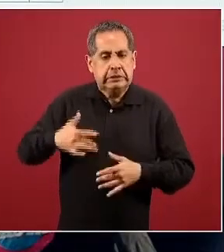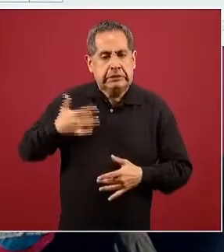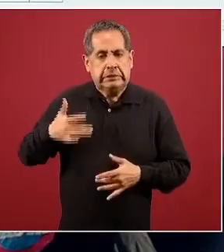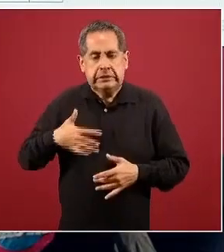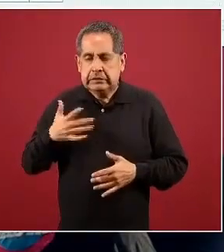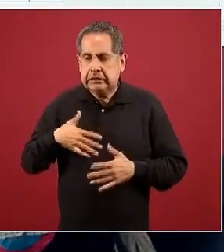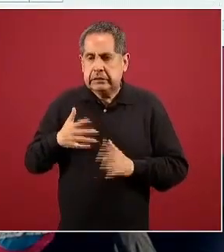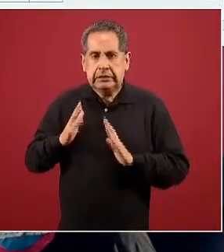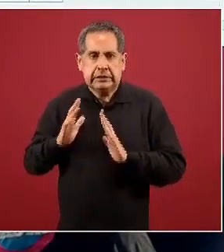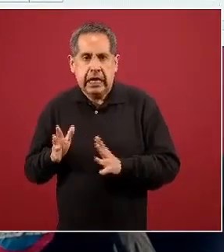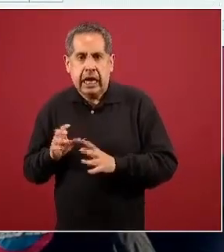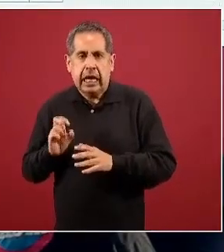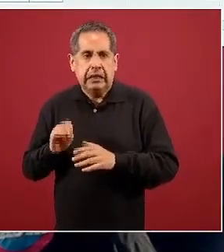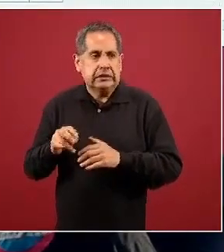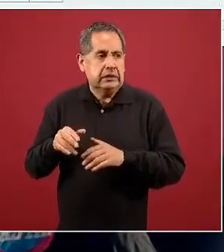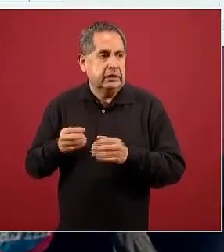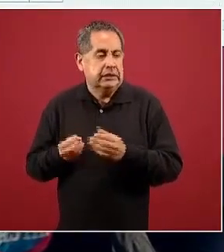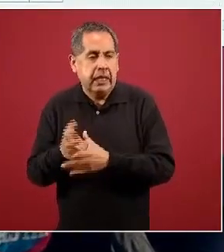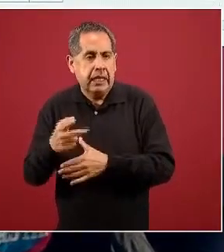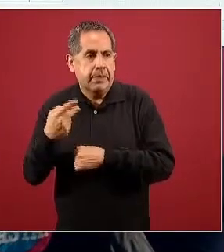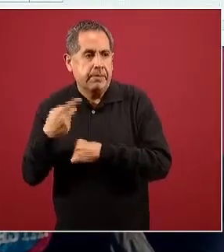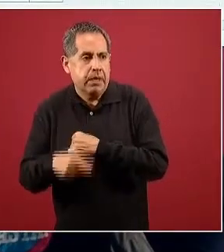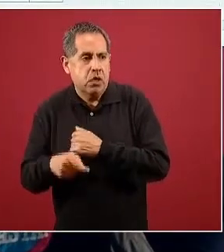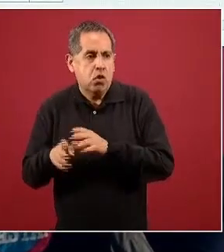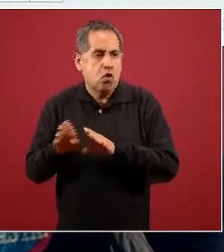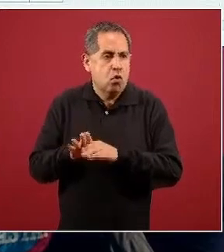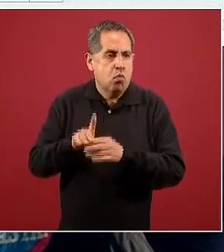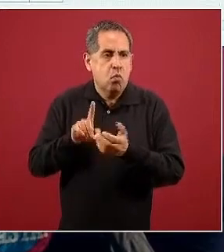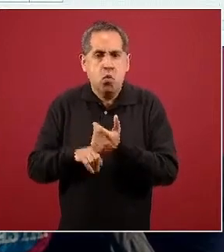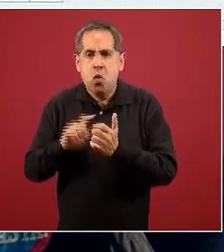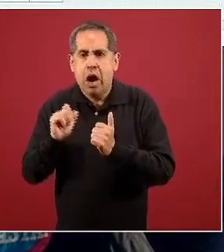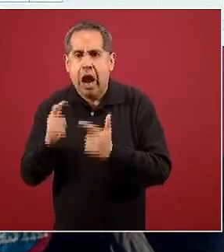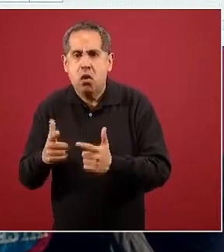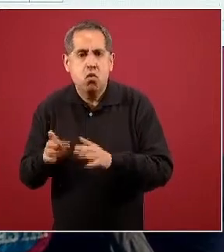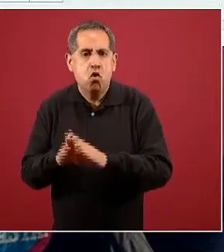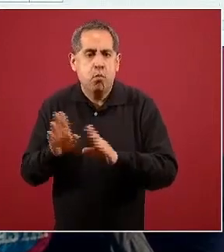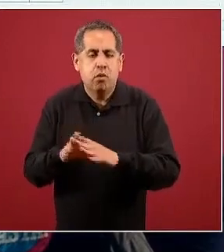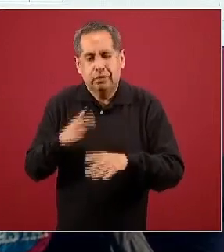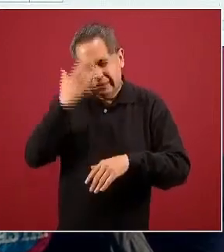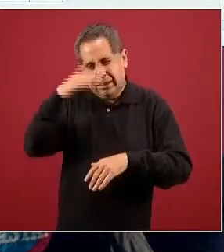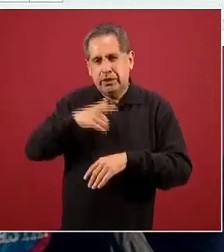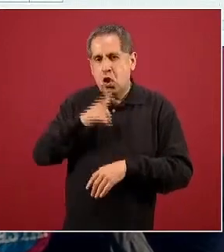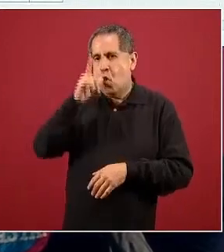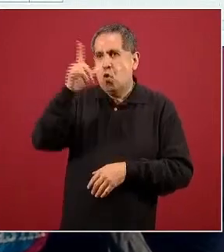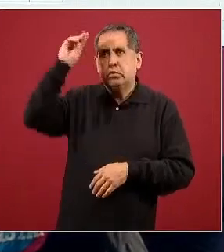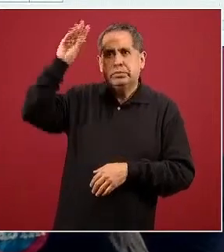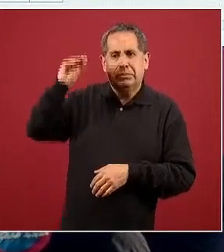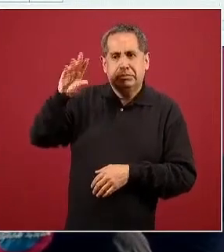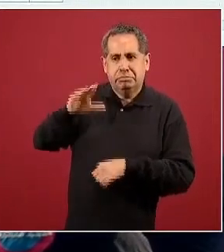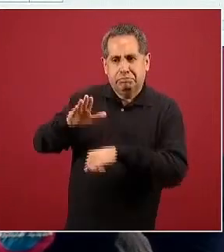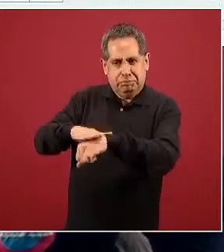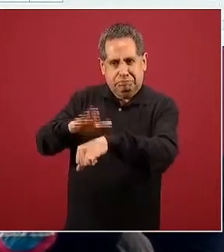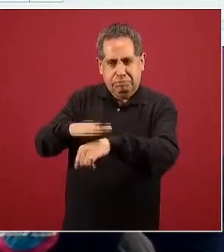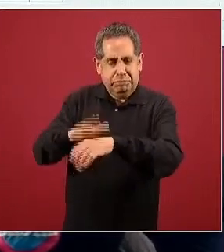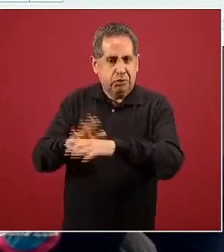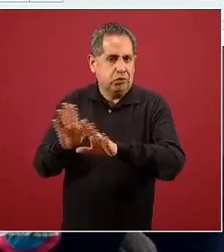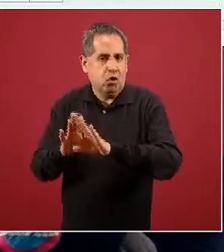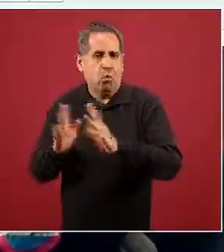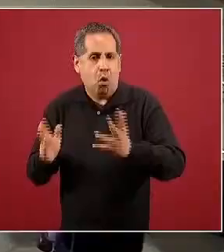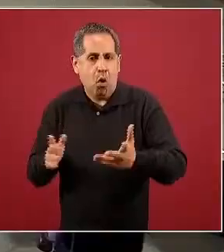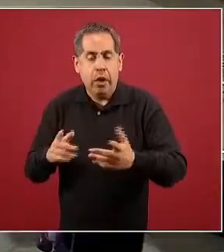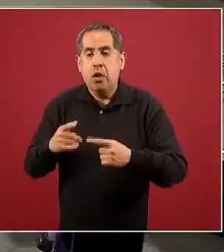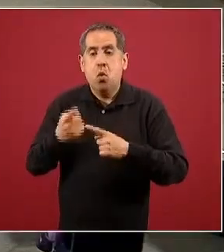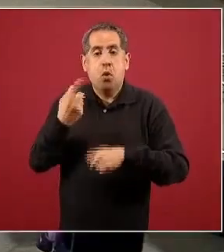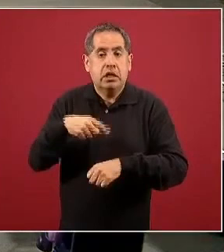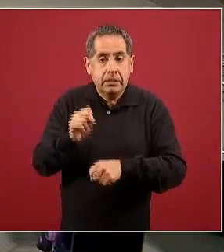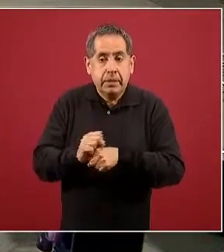evaluación de los riesgos, que está definida por este semáforo de riesgo epidémico que se estima, que se calcula, que se